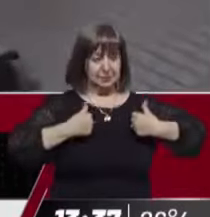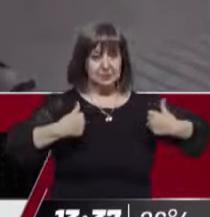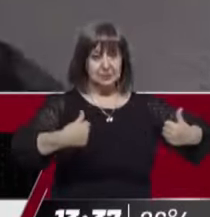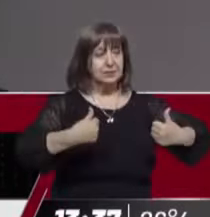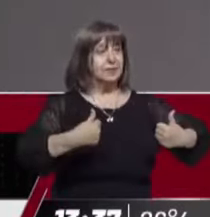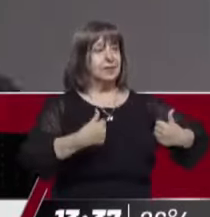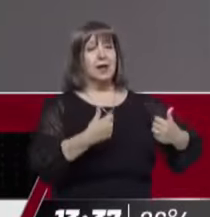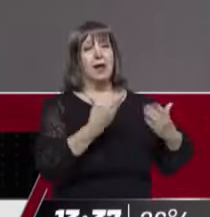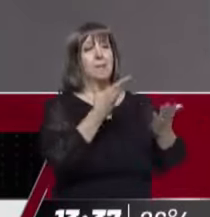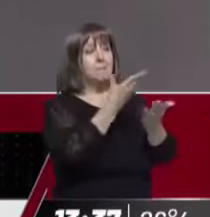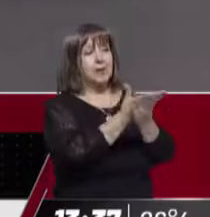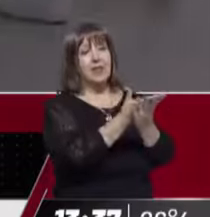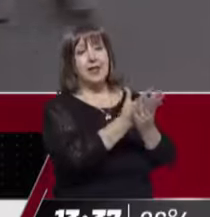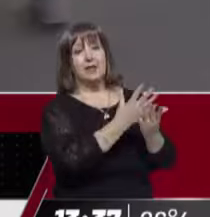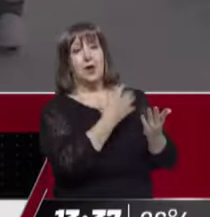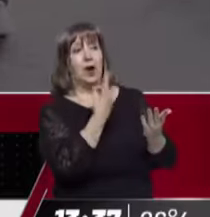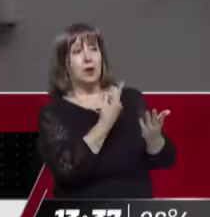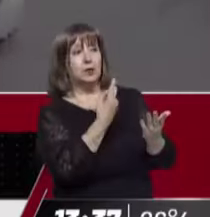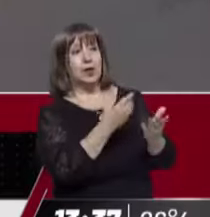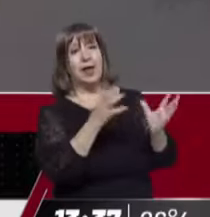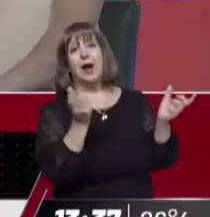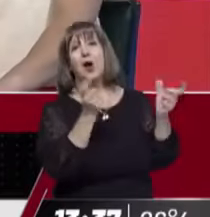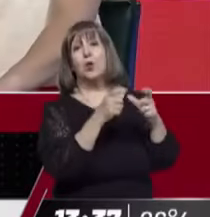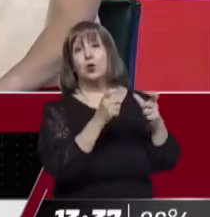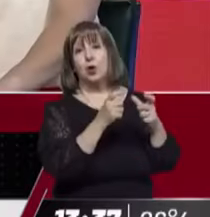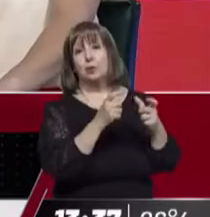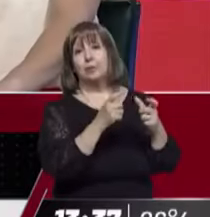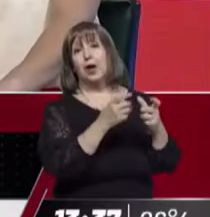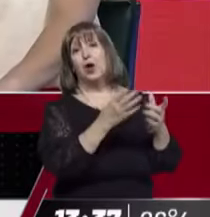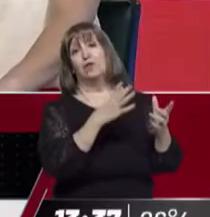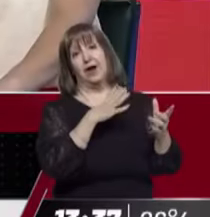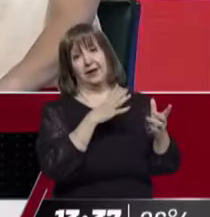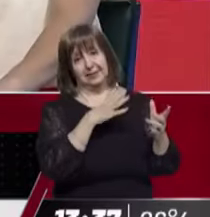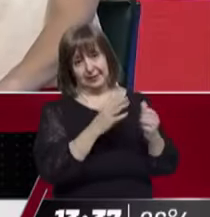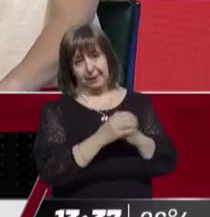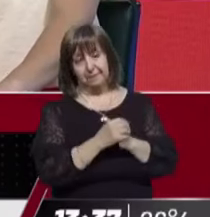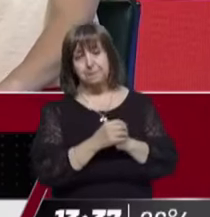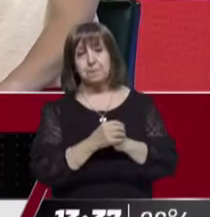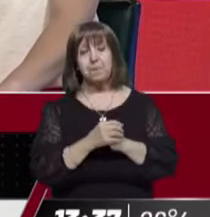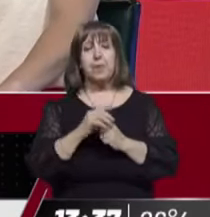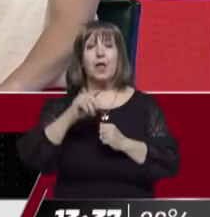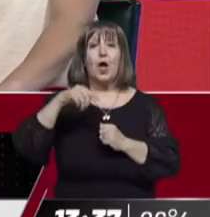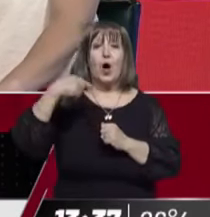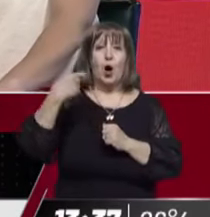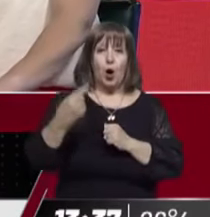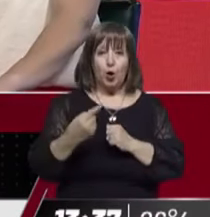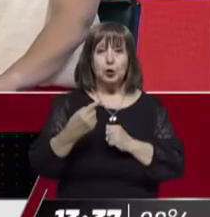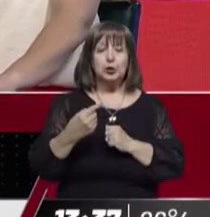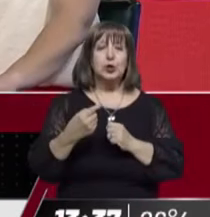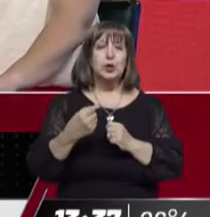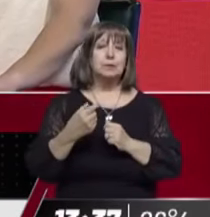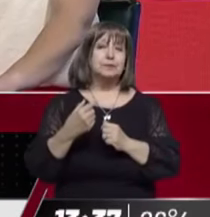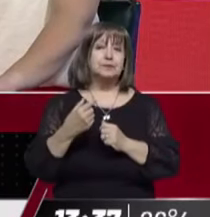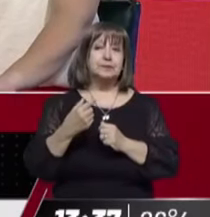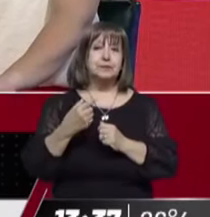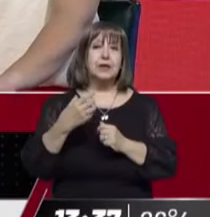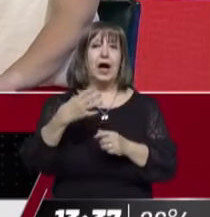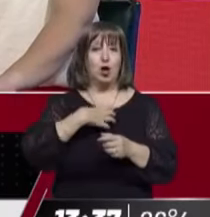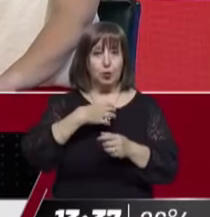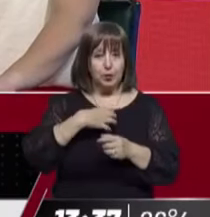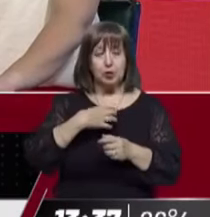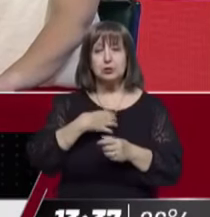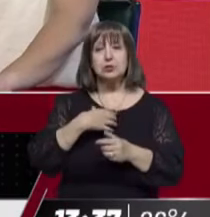autoridades le den una respuesta. Y sí. El otro tema, como te decía, es los que filman, los que graban, los que tienen el móvil en la mano, el